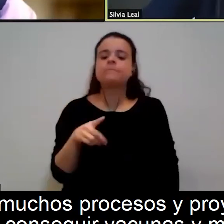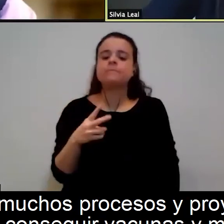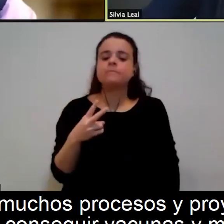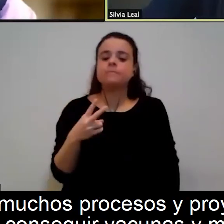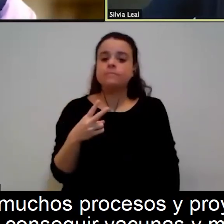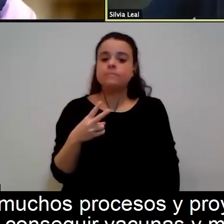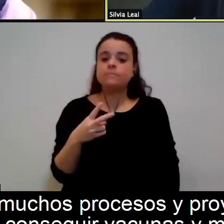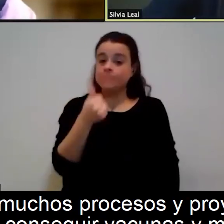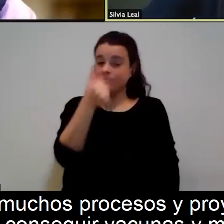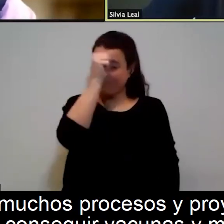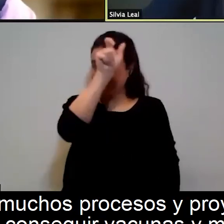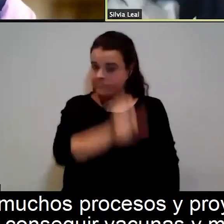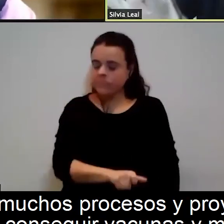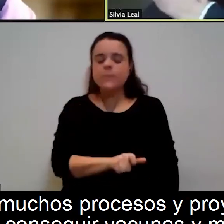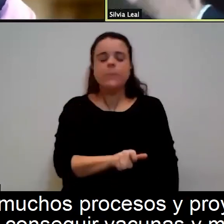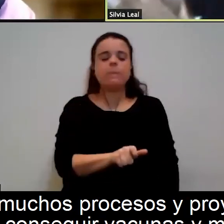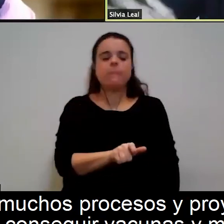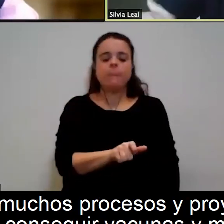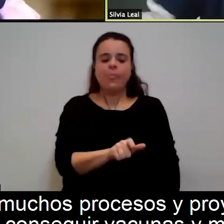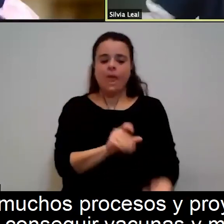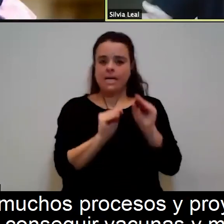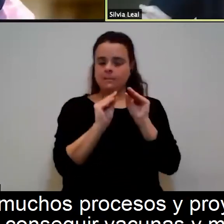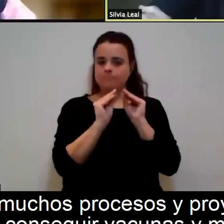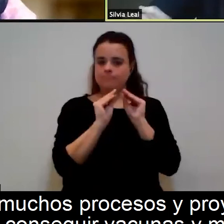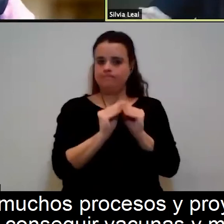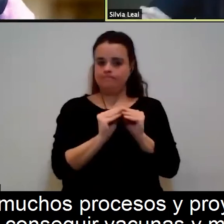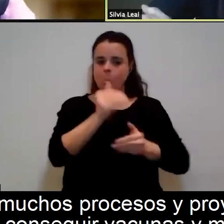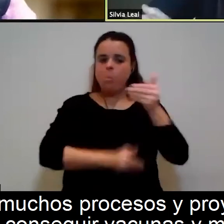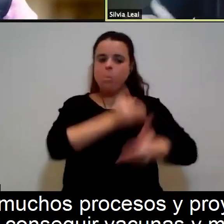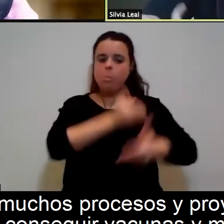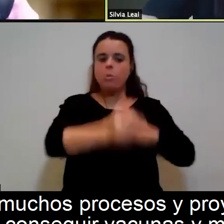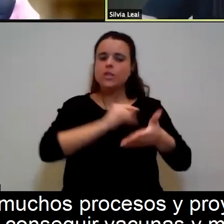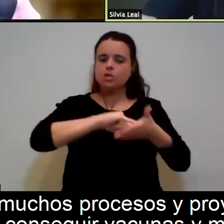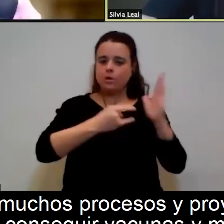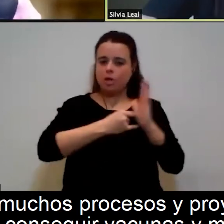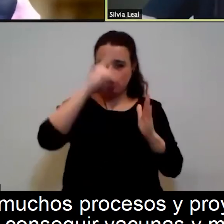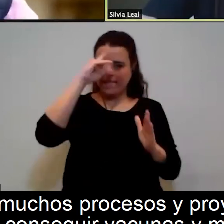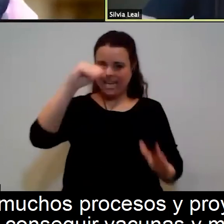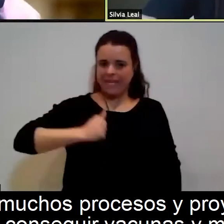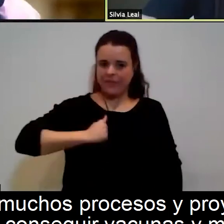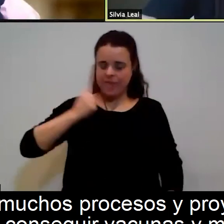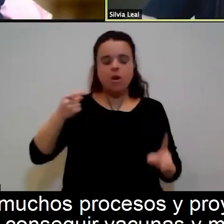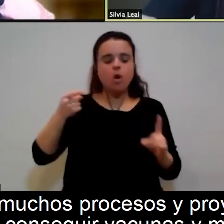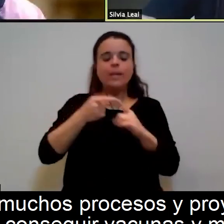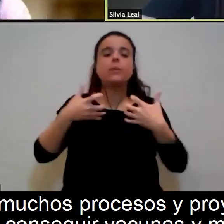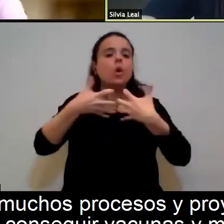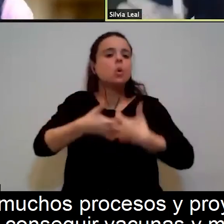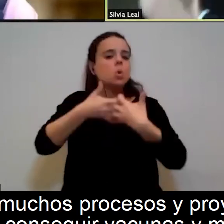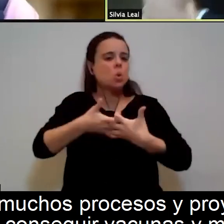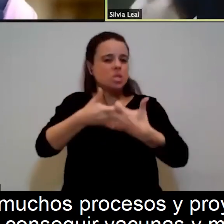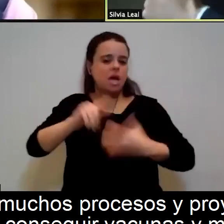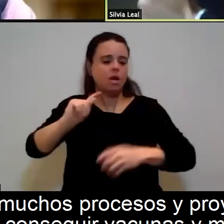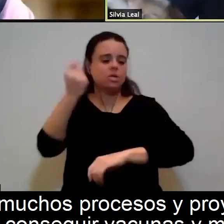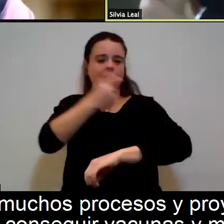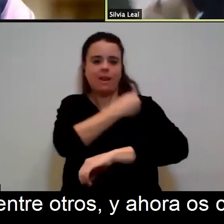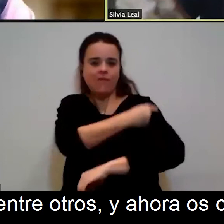él está desarrollando, bueno, pues muchos procesos y proyectos de inteligencia artificial para luchar y conseguir vacunas y medicamentos